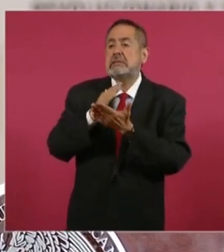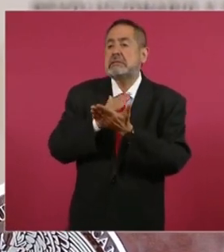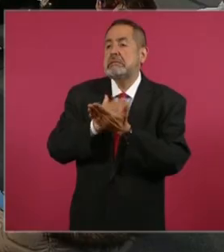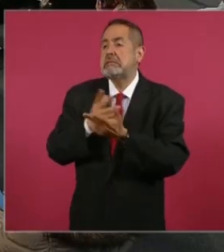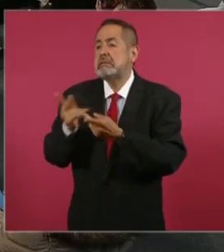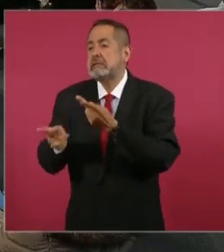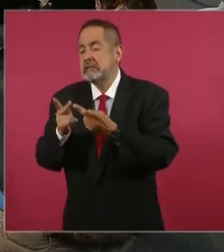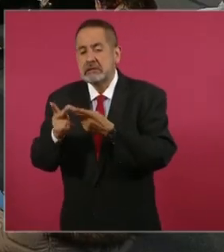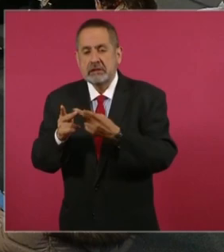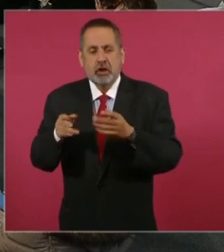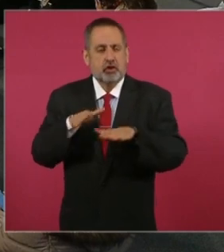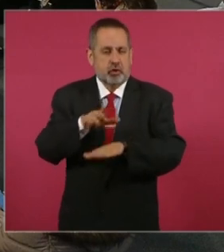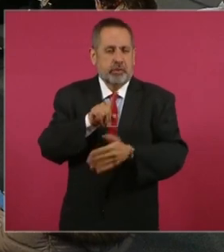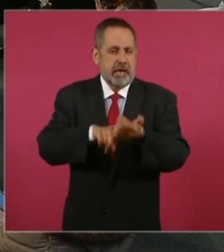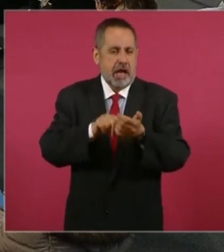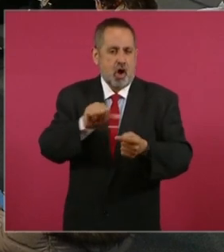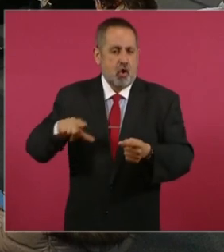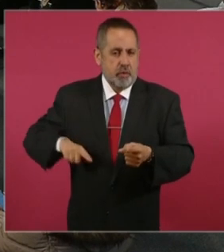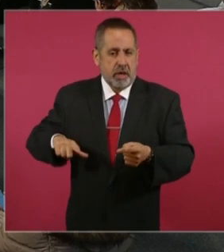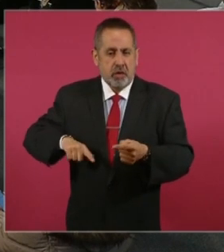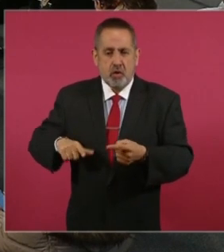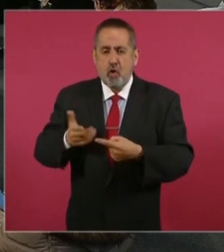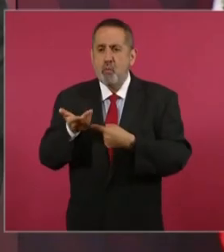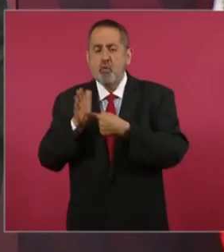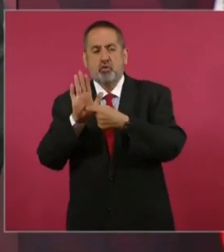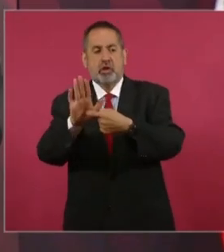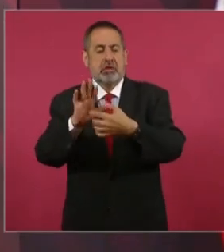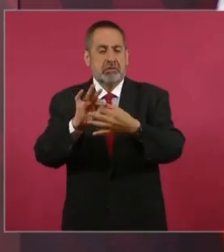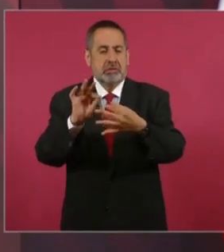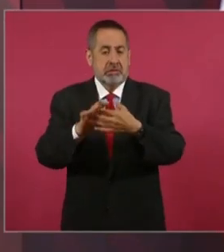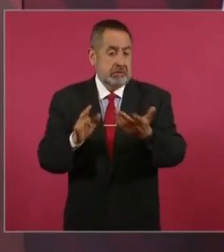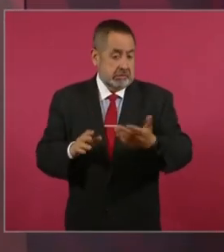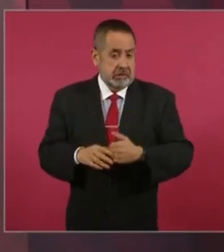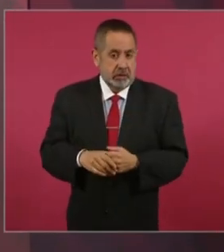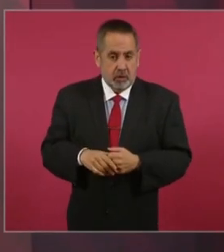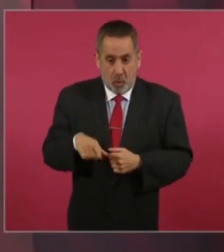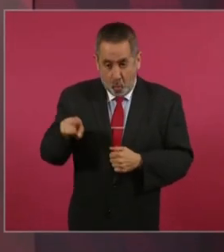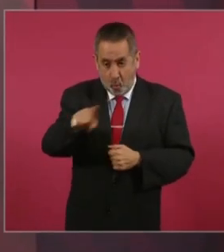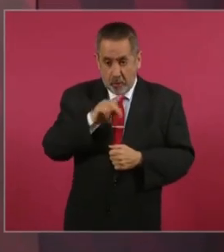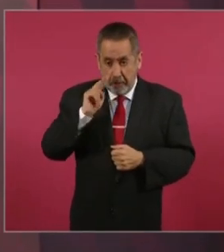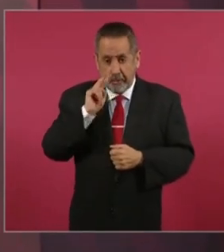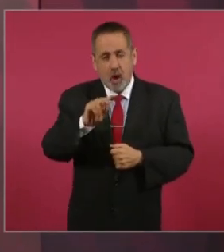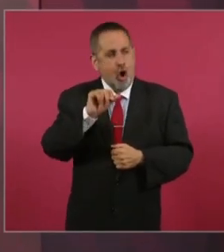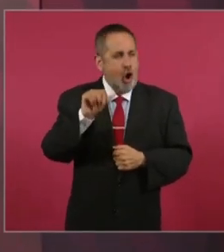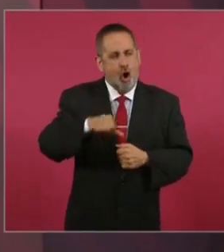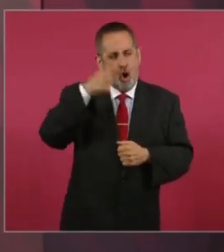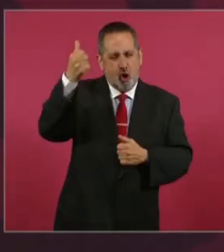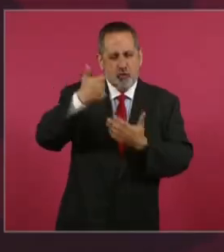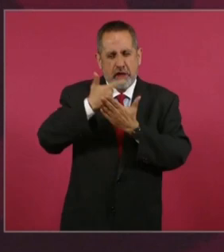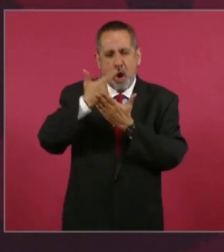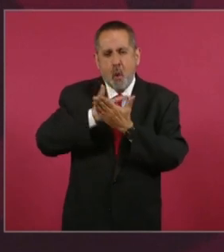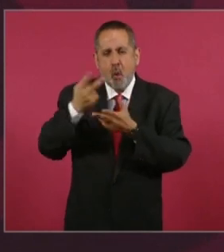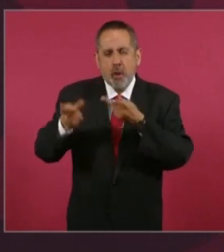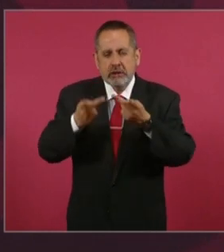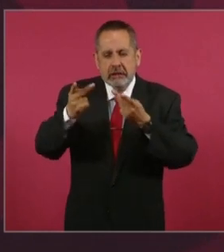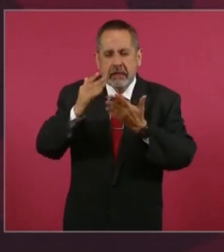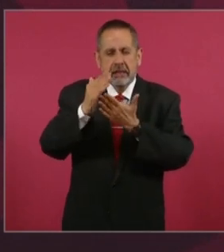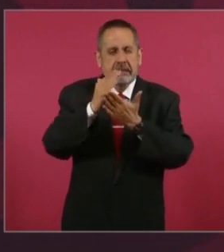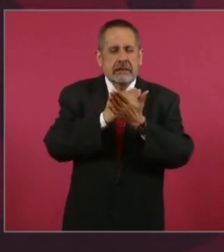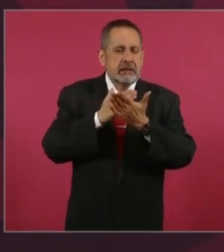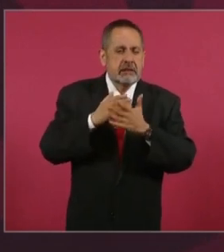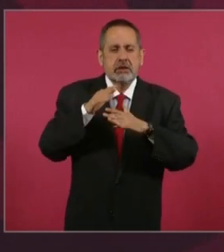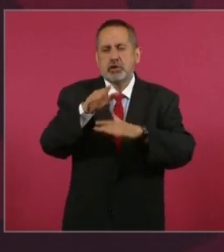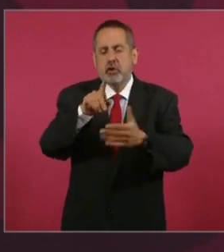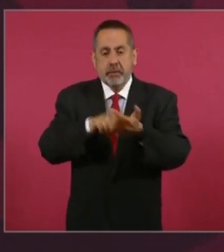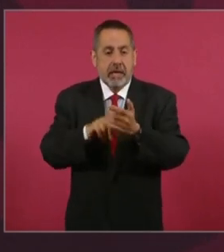de las que tienen que ver con el gobierno pero si ustedes ven encuestas que tienen que ver con